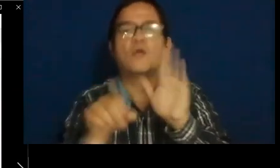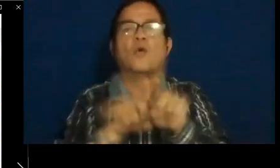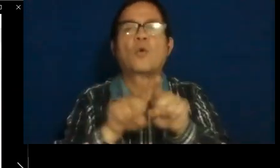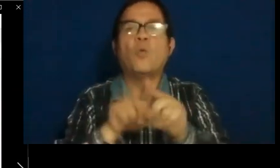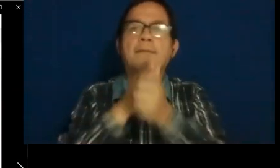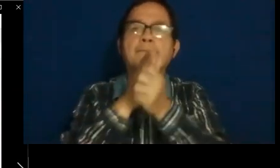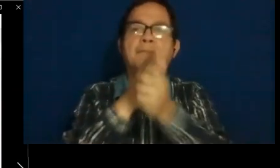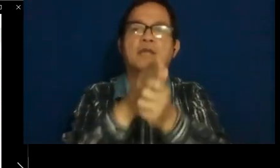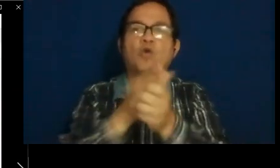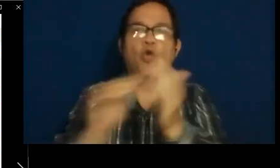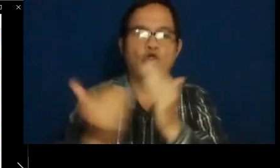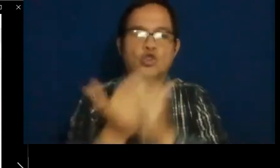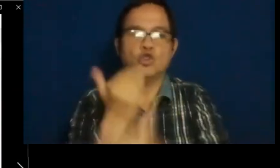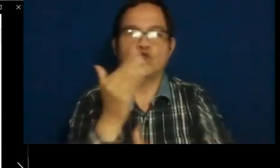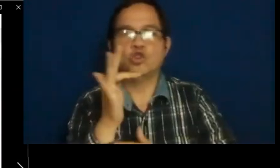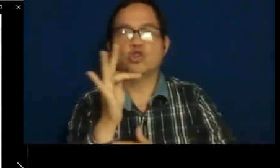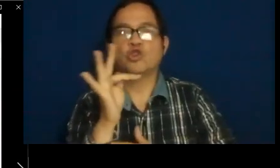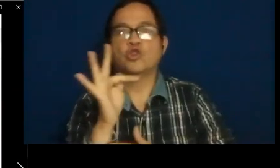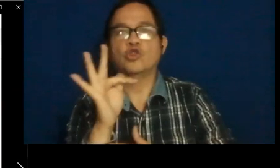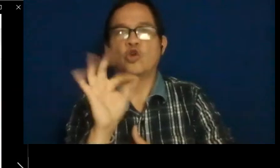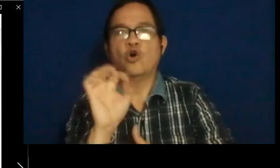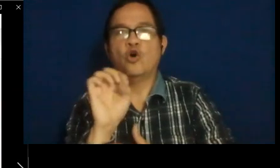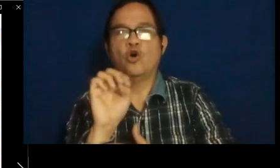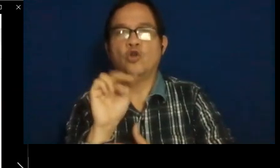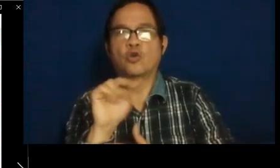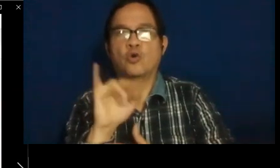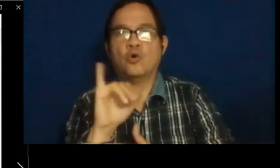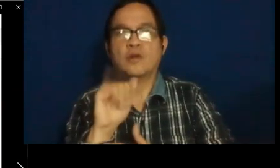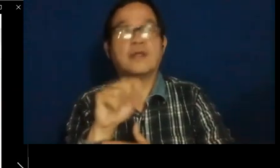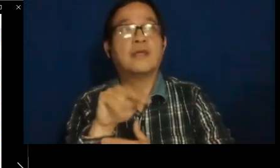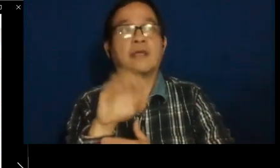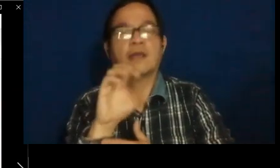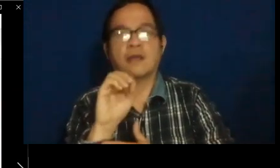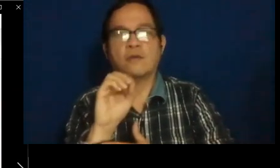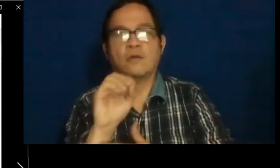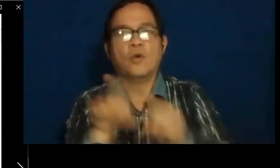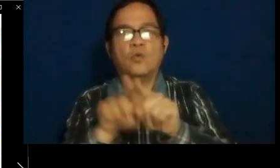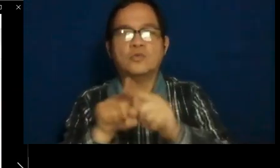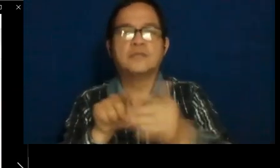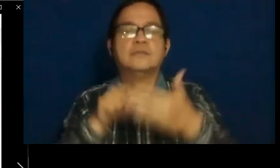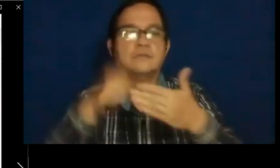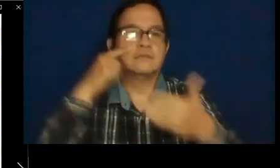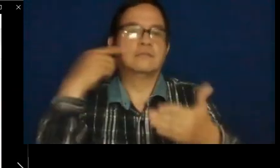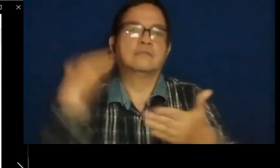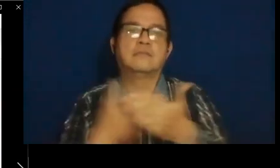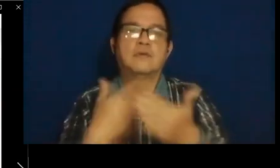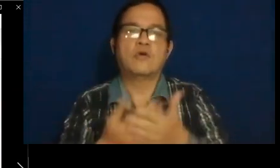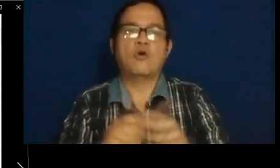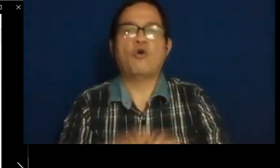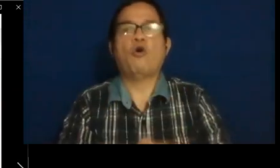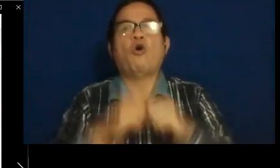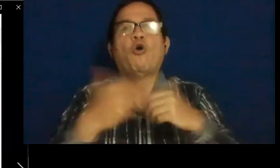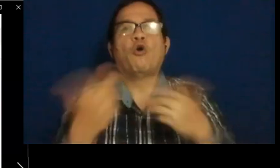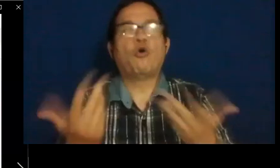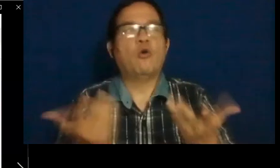método newtoniano. Y lo que van a hacer es verificar ¿sí? O determinar cómo se llega a